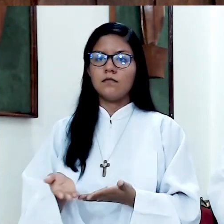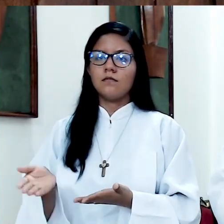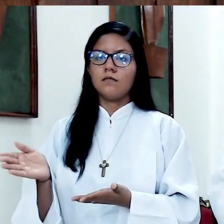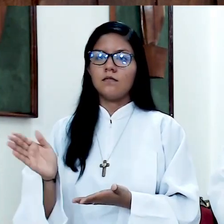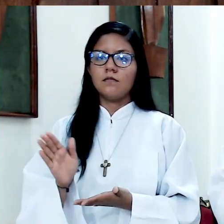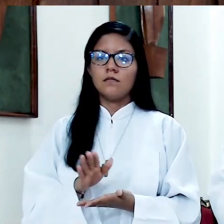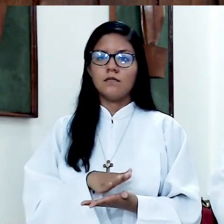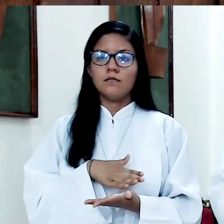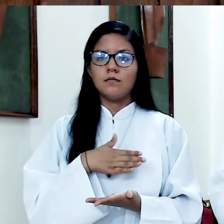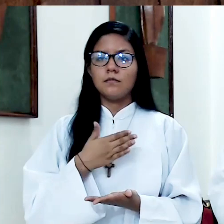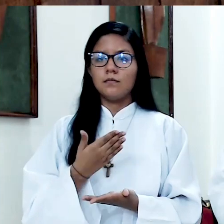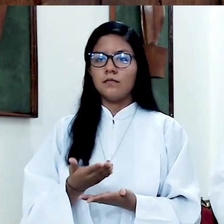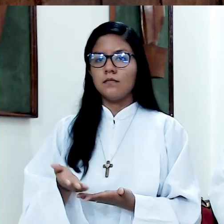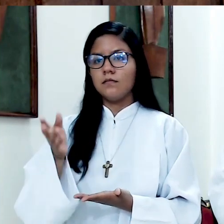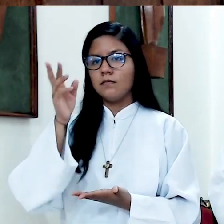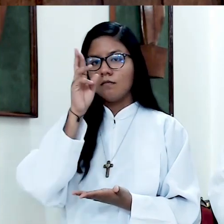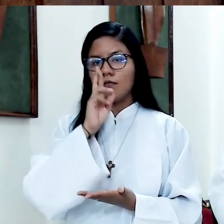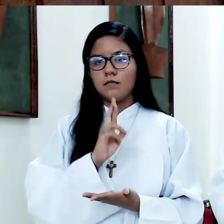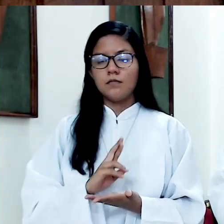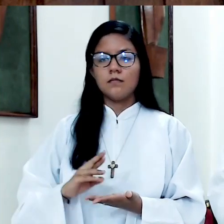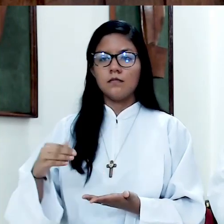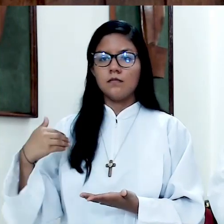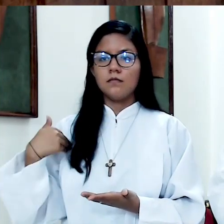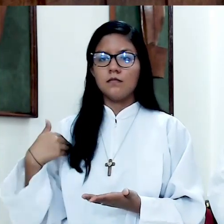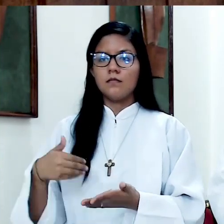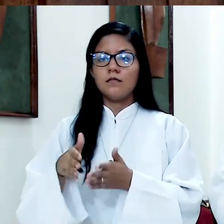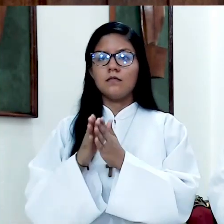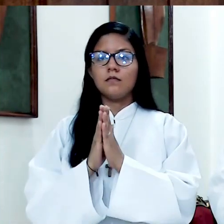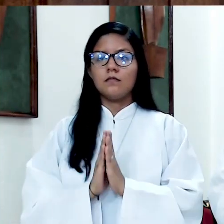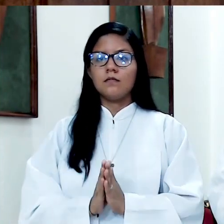nosotros. Señor,